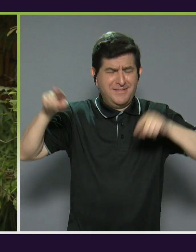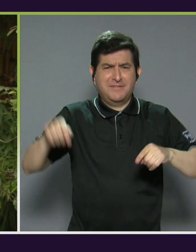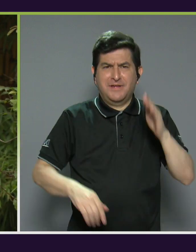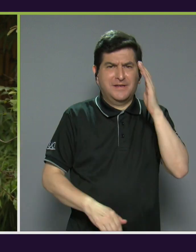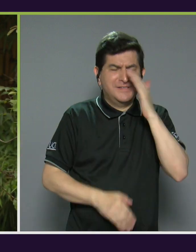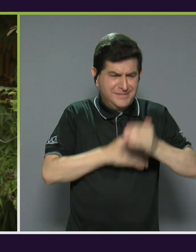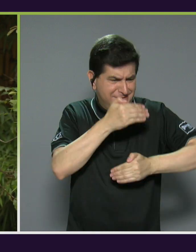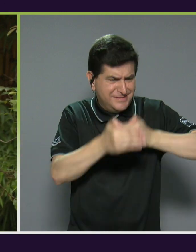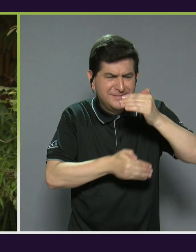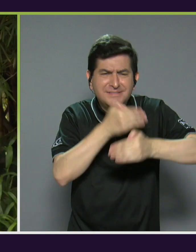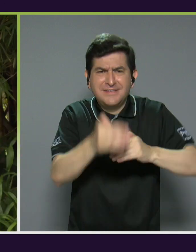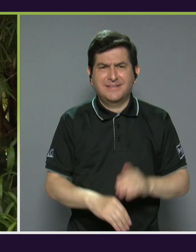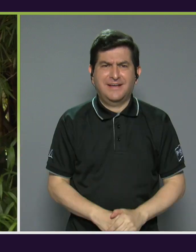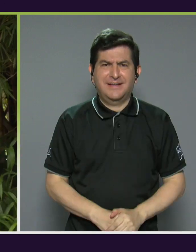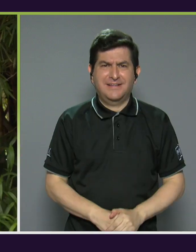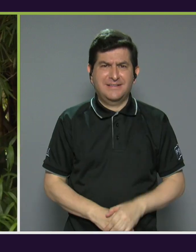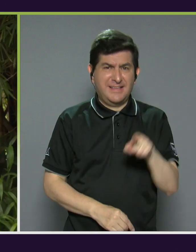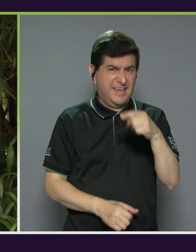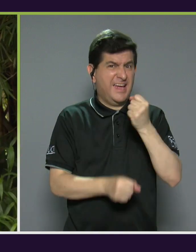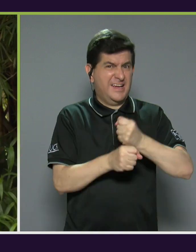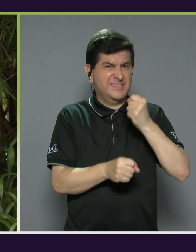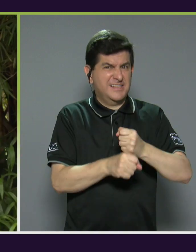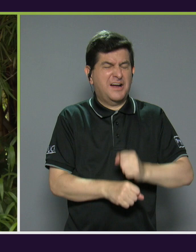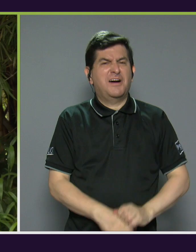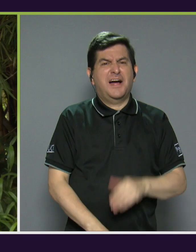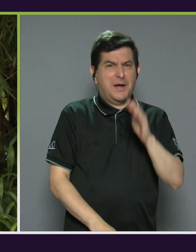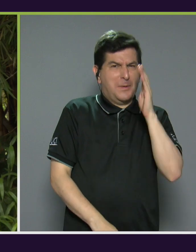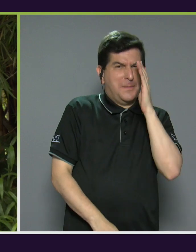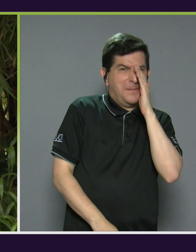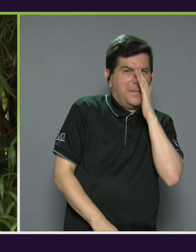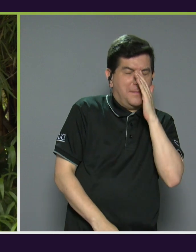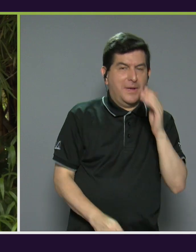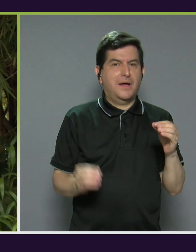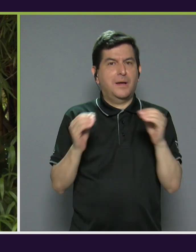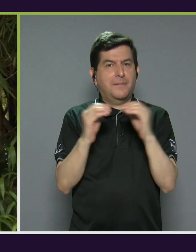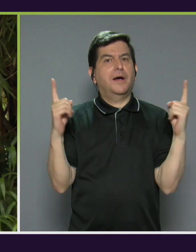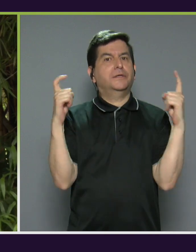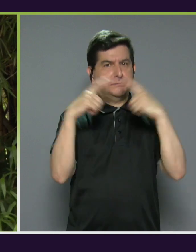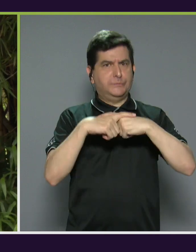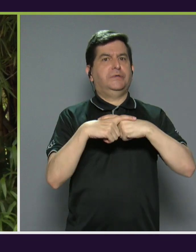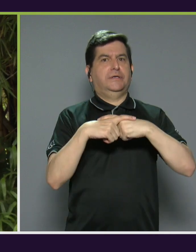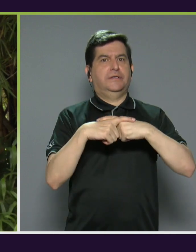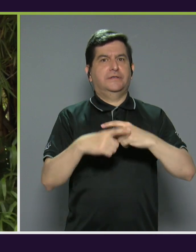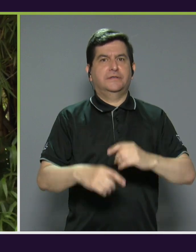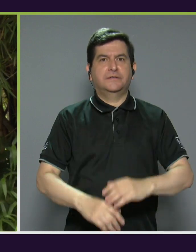de la maternidad, esta tarea de maternar puede ser aún más compleja.